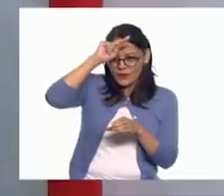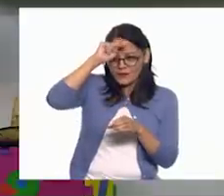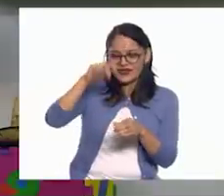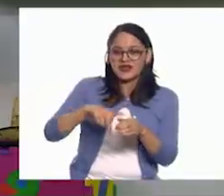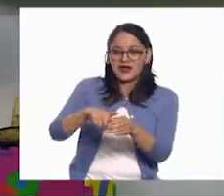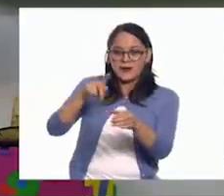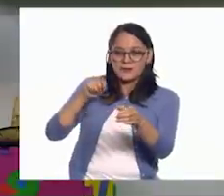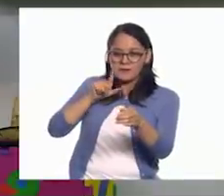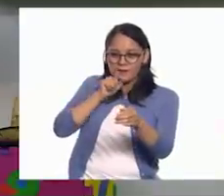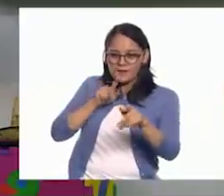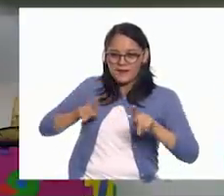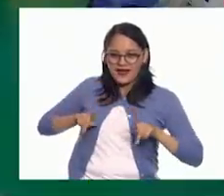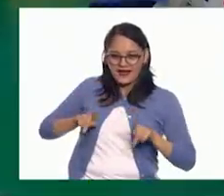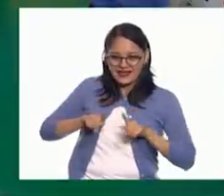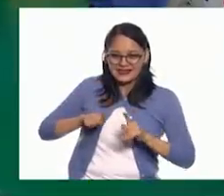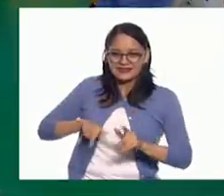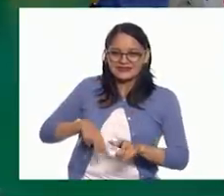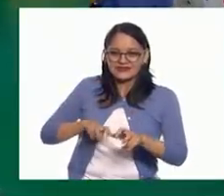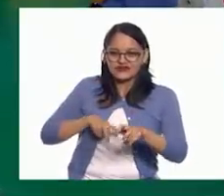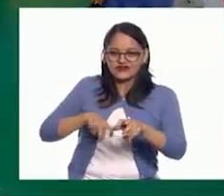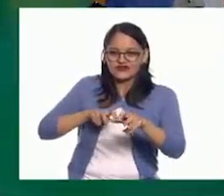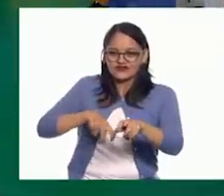de él montado y van...